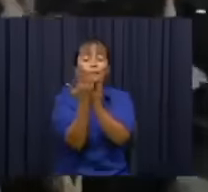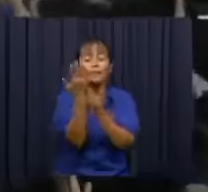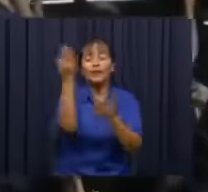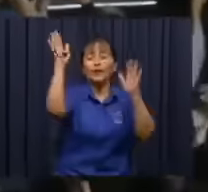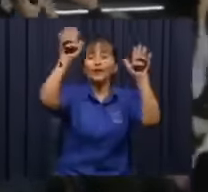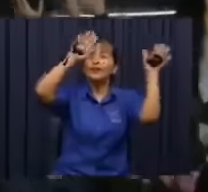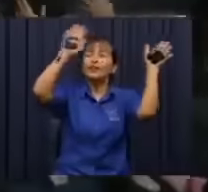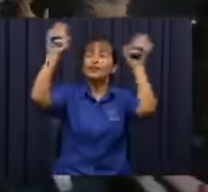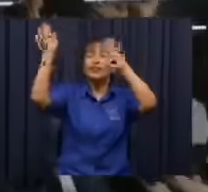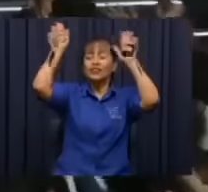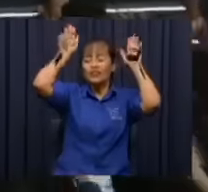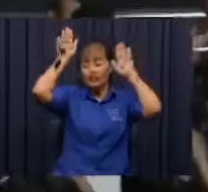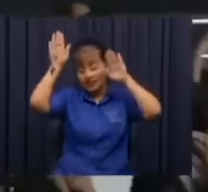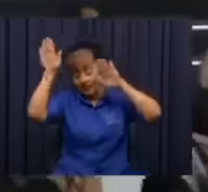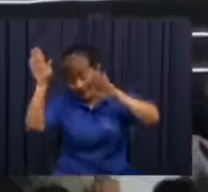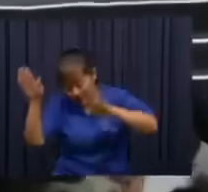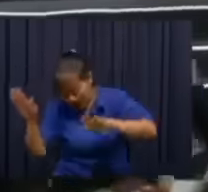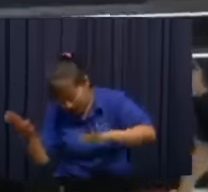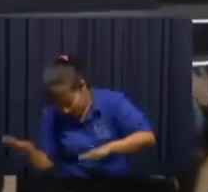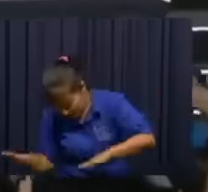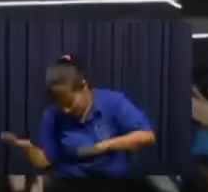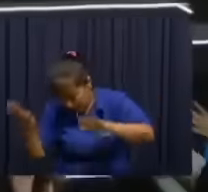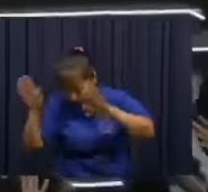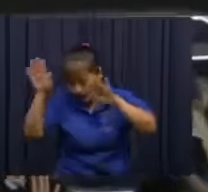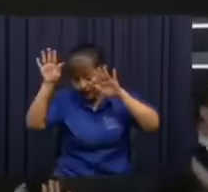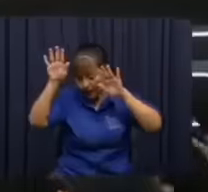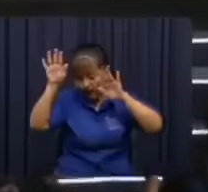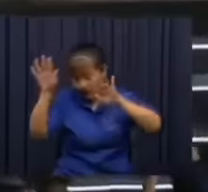Traigo mis manos llenas de